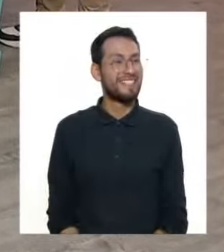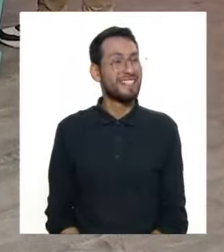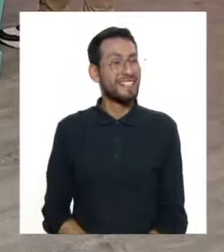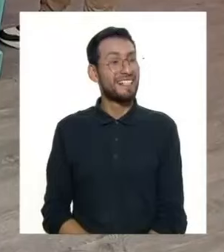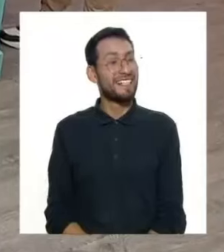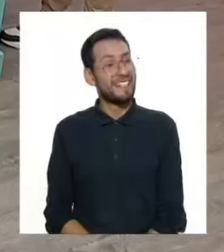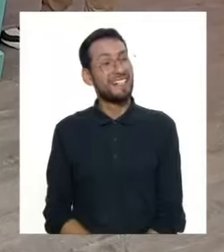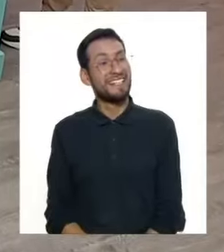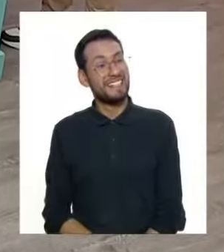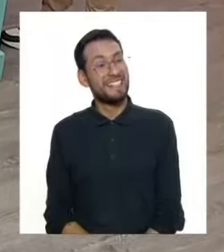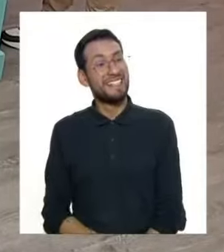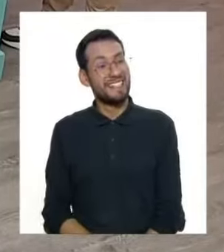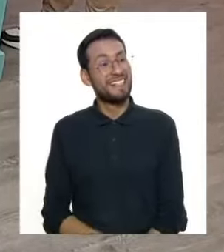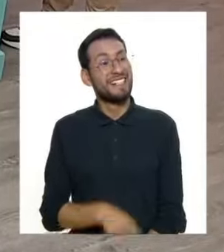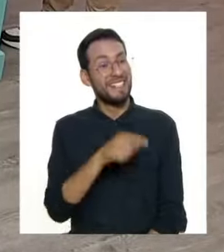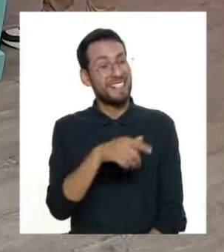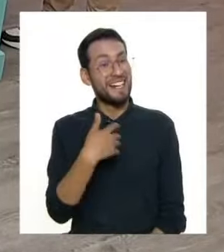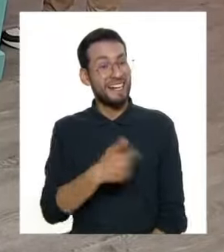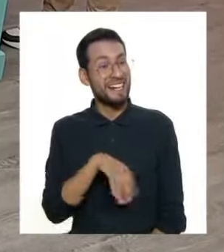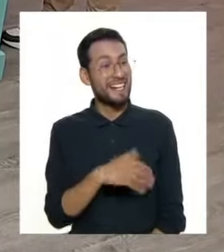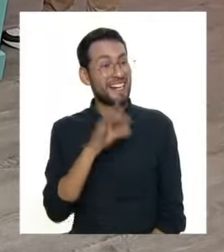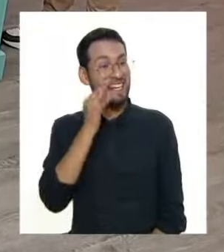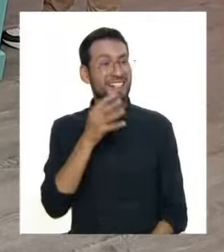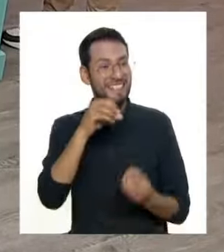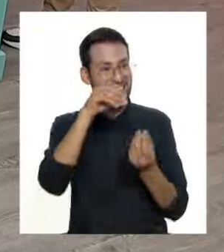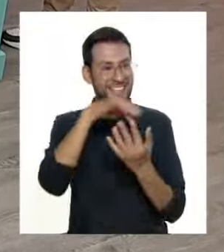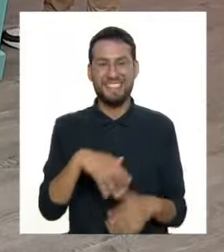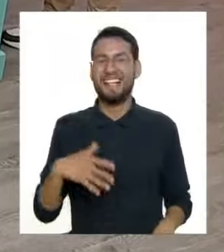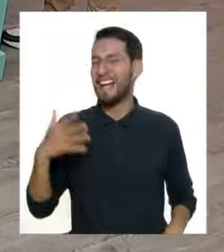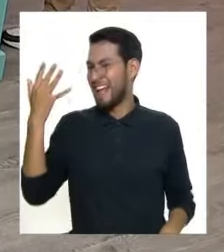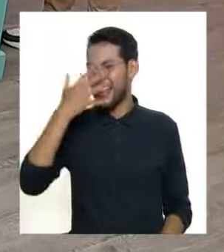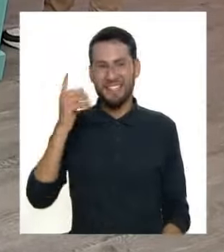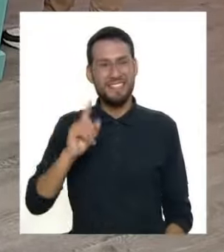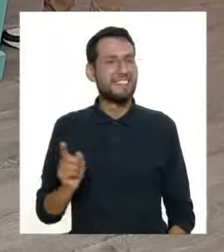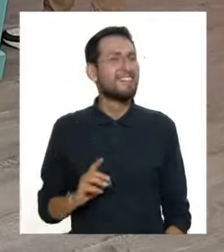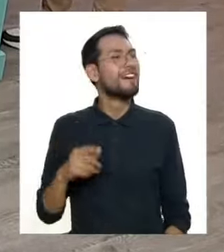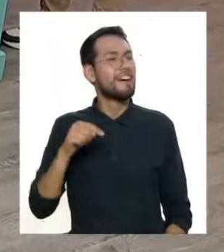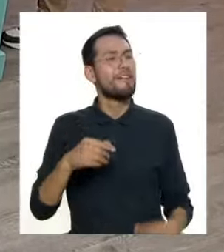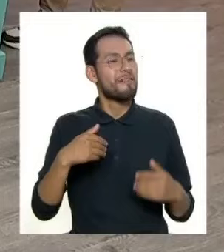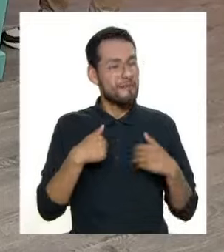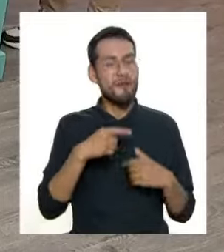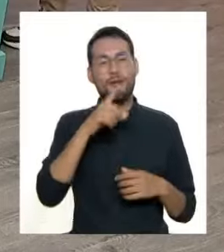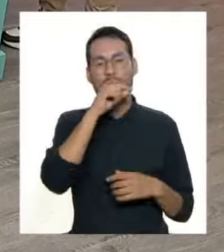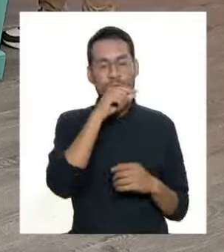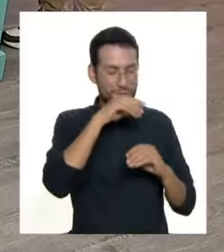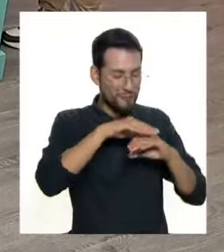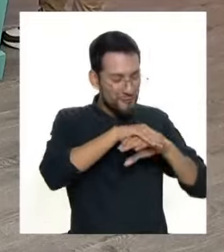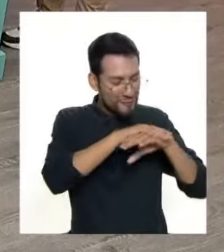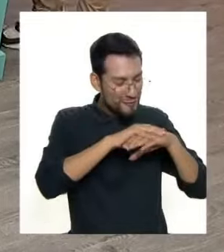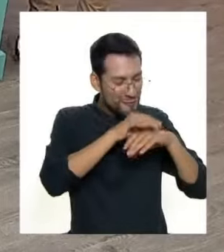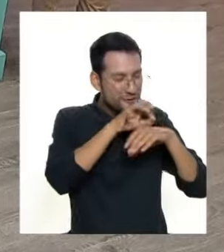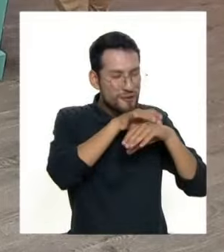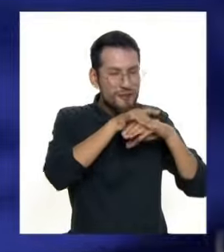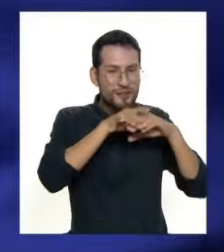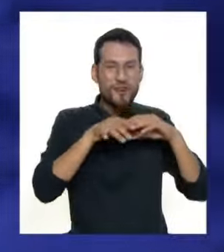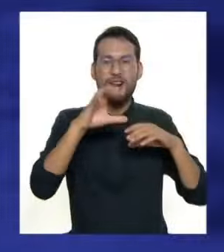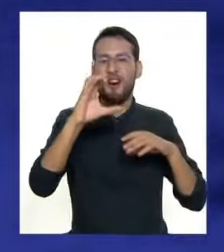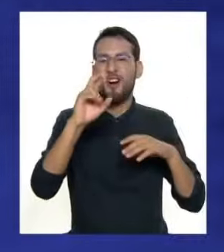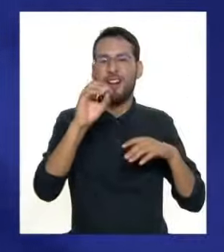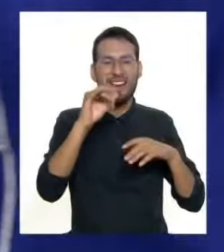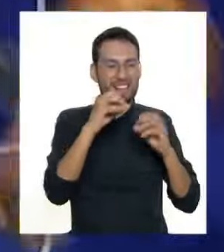Está totalmente dorado. ¡Ay, qué rico! No hay nada más rico que el pellejito bien, pero bien,